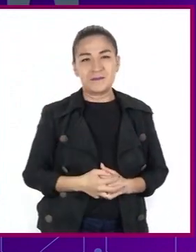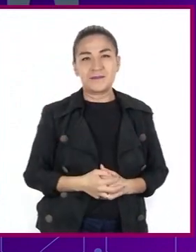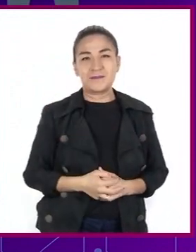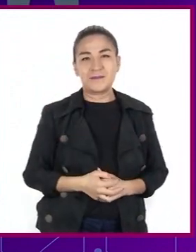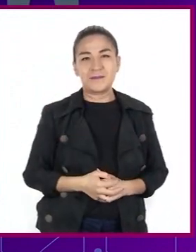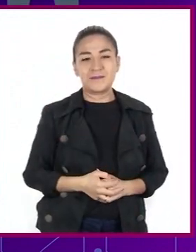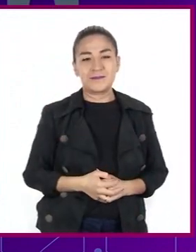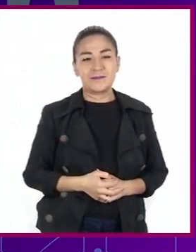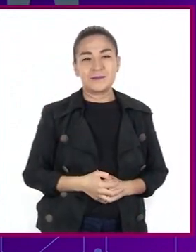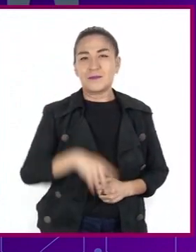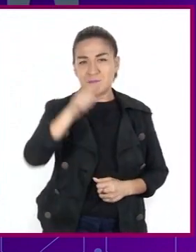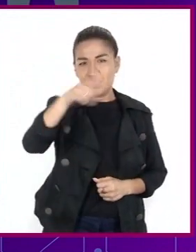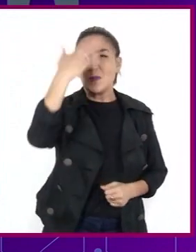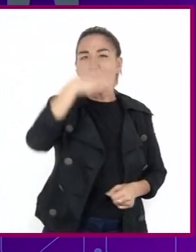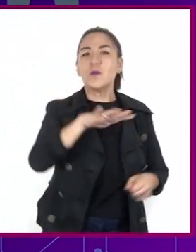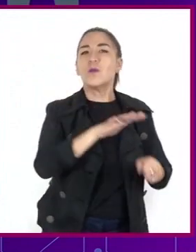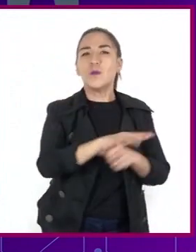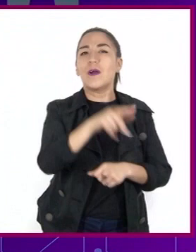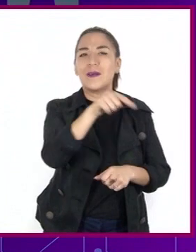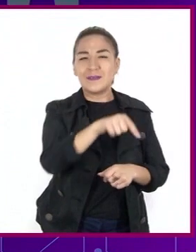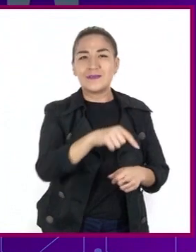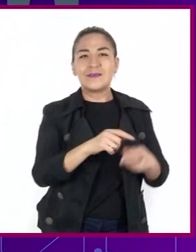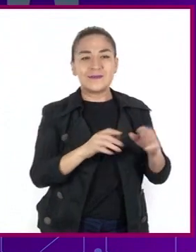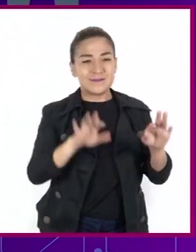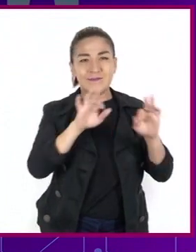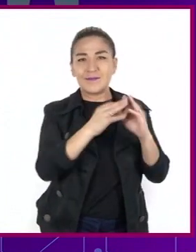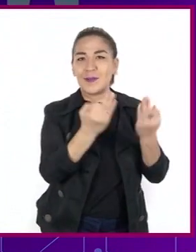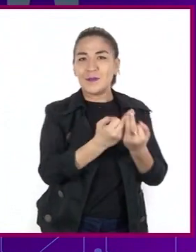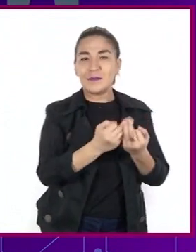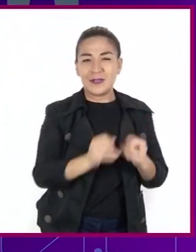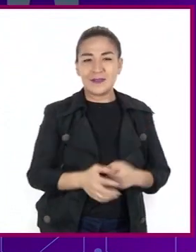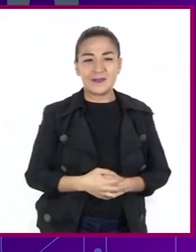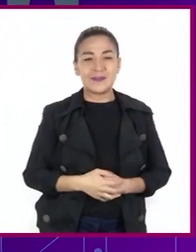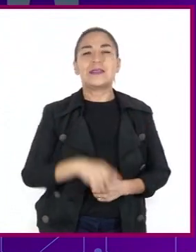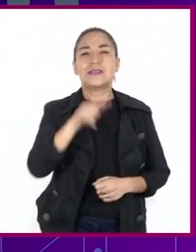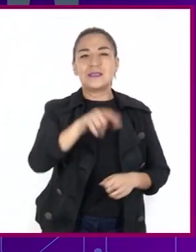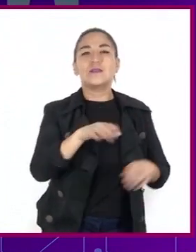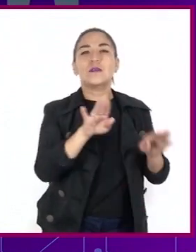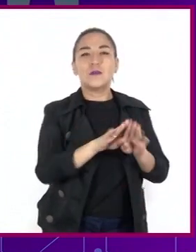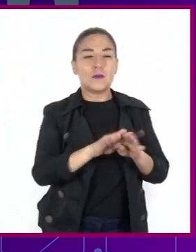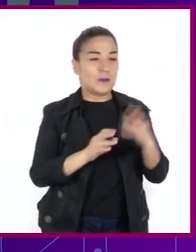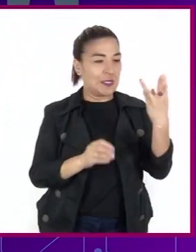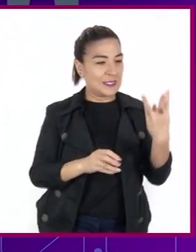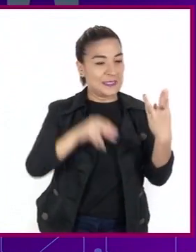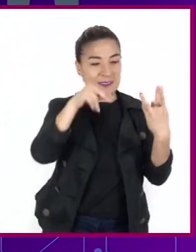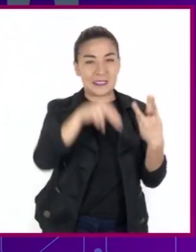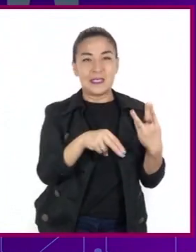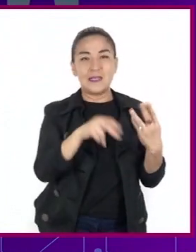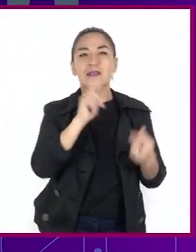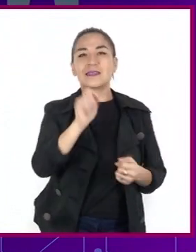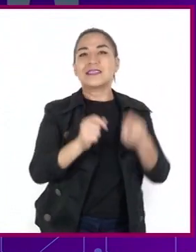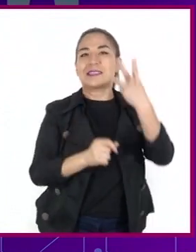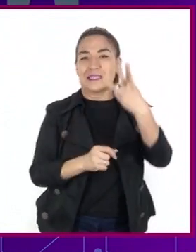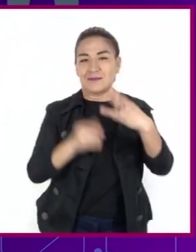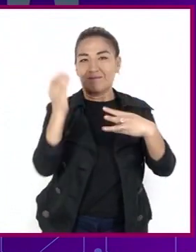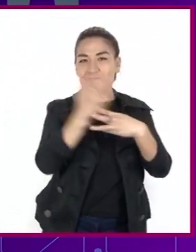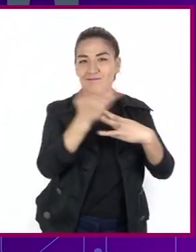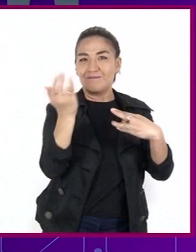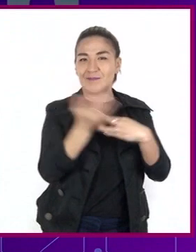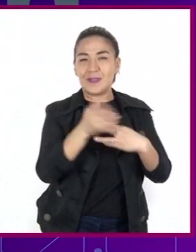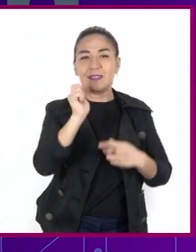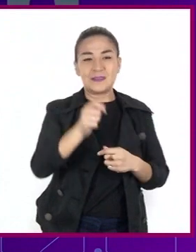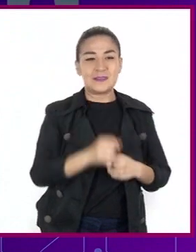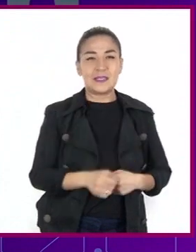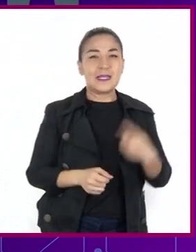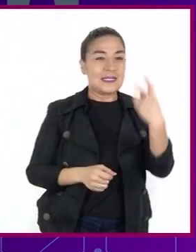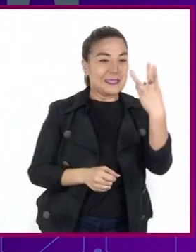saben cuáles son sus partes? ¡Excelente! La expresión algebraica 3n se forma de 3 partes y sus partes son